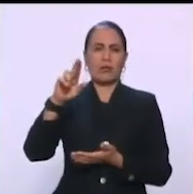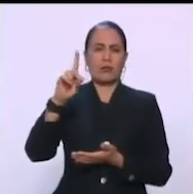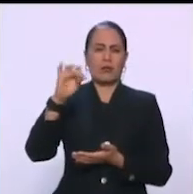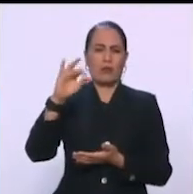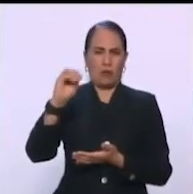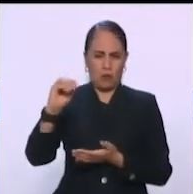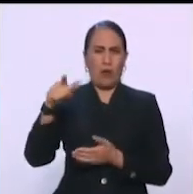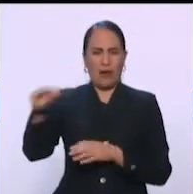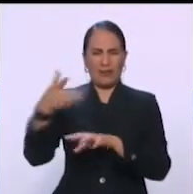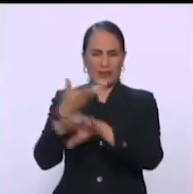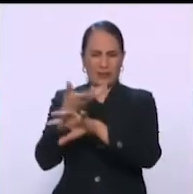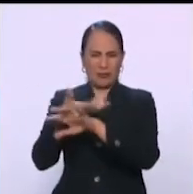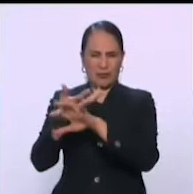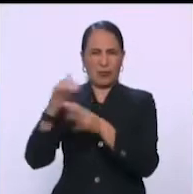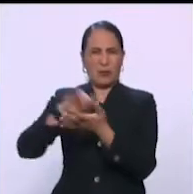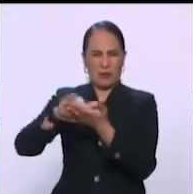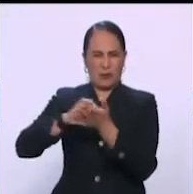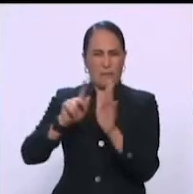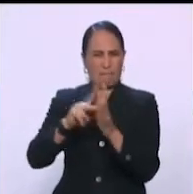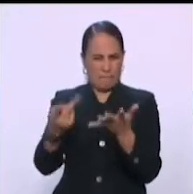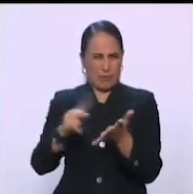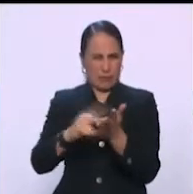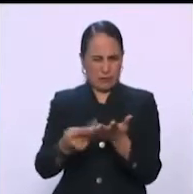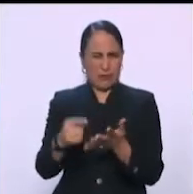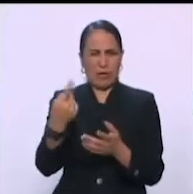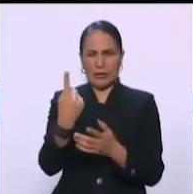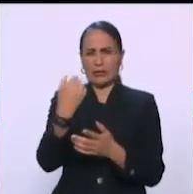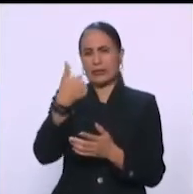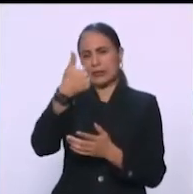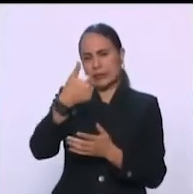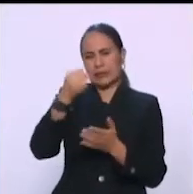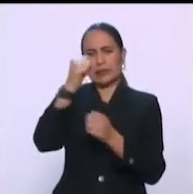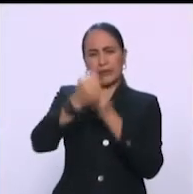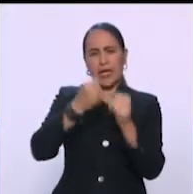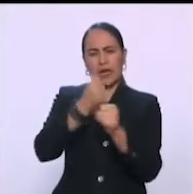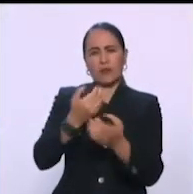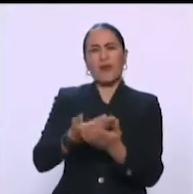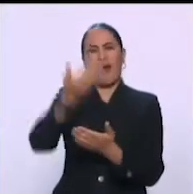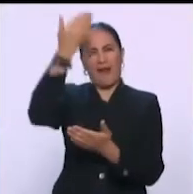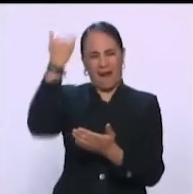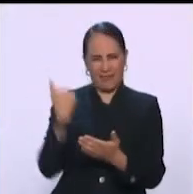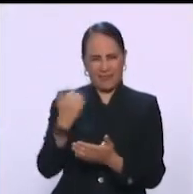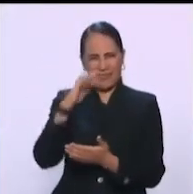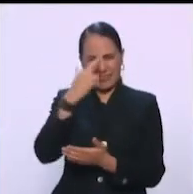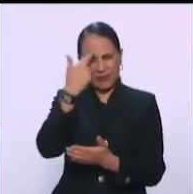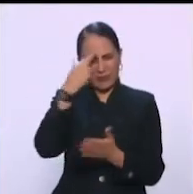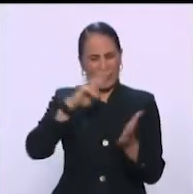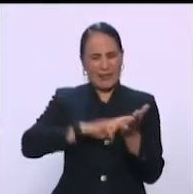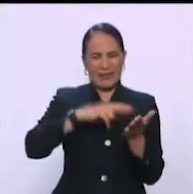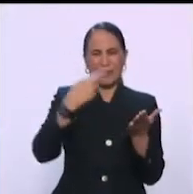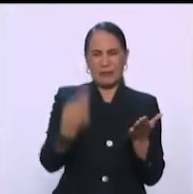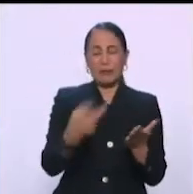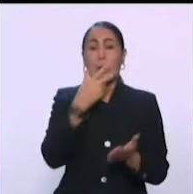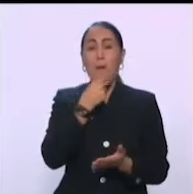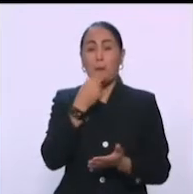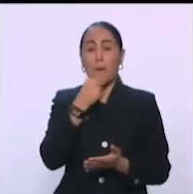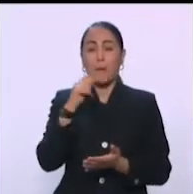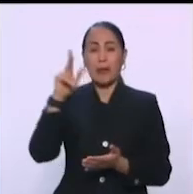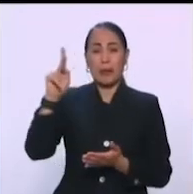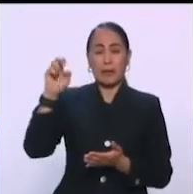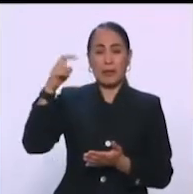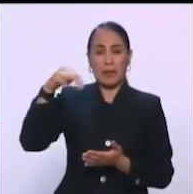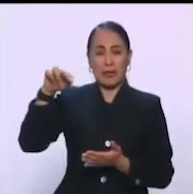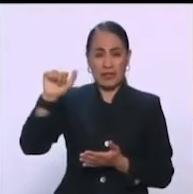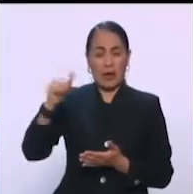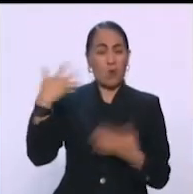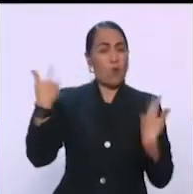Times sacó a él en el sexenio pasado, lo puso como, así como aquella revista, ¿se acuerdan? Que pusieron como héroe a Peña Nieto. El New York